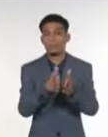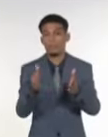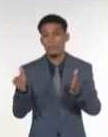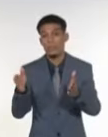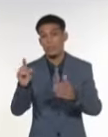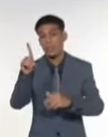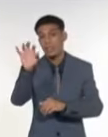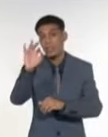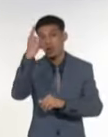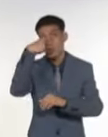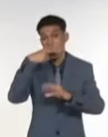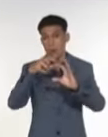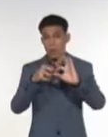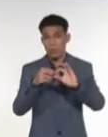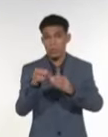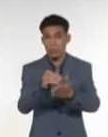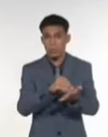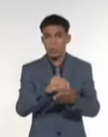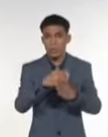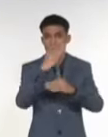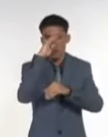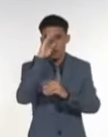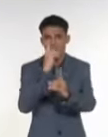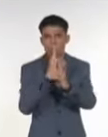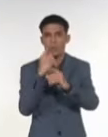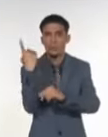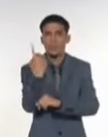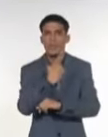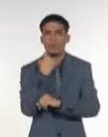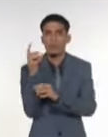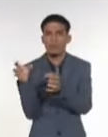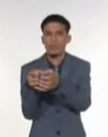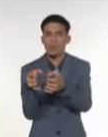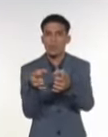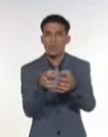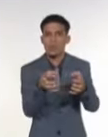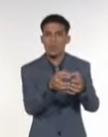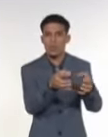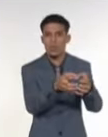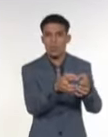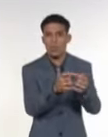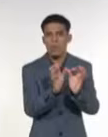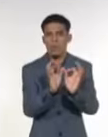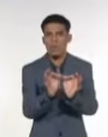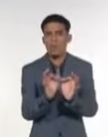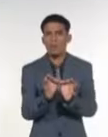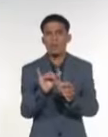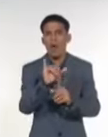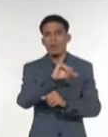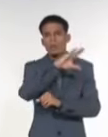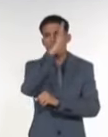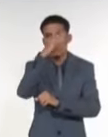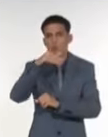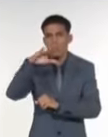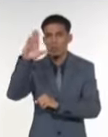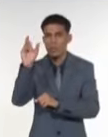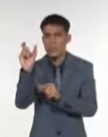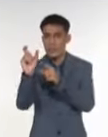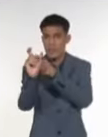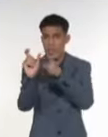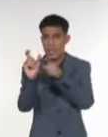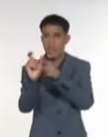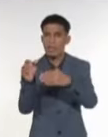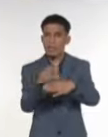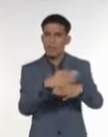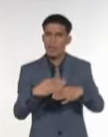desarrolla en Santiago de Cuba el Encuentro Nacional de los Conjuntos Artísticos Integrales de Montaña. Hasta la fecha son varias las